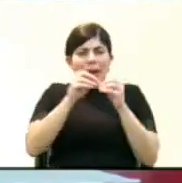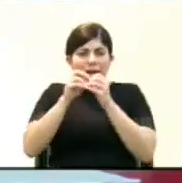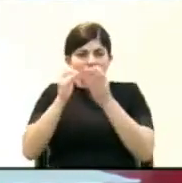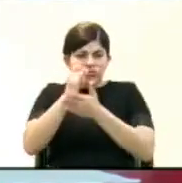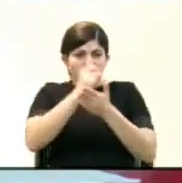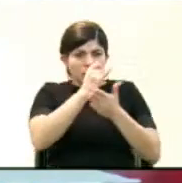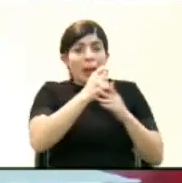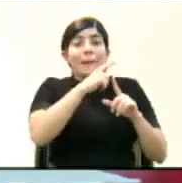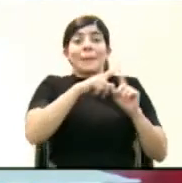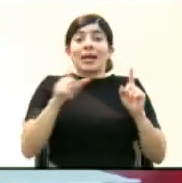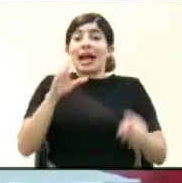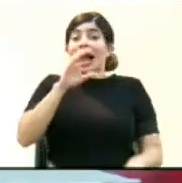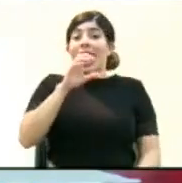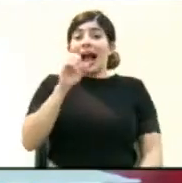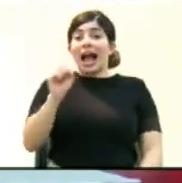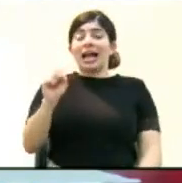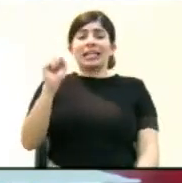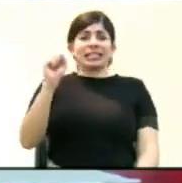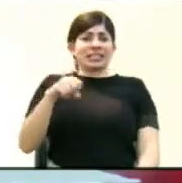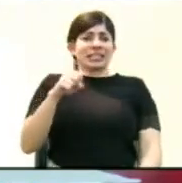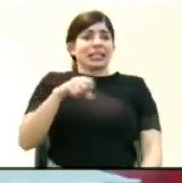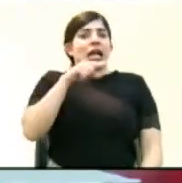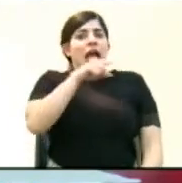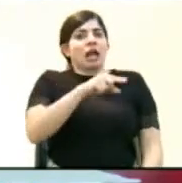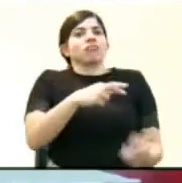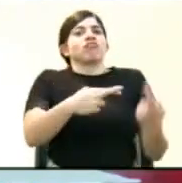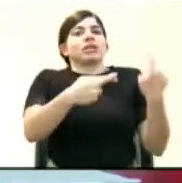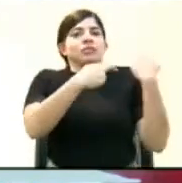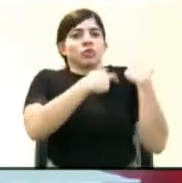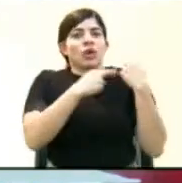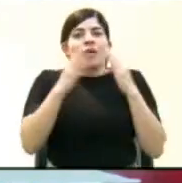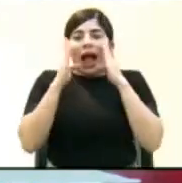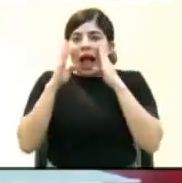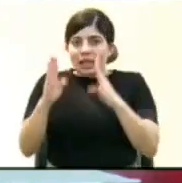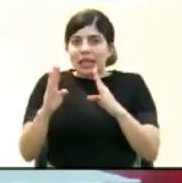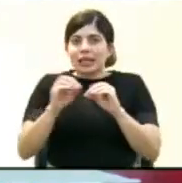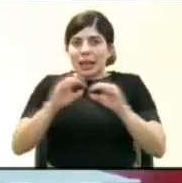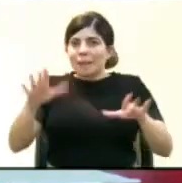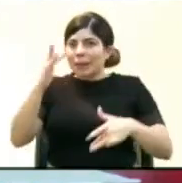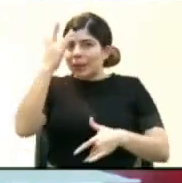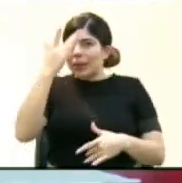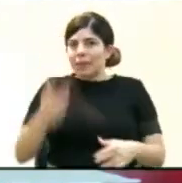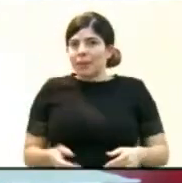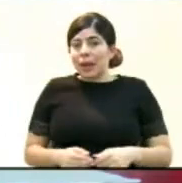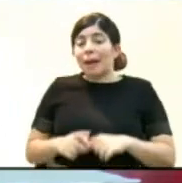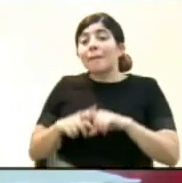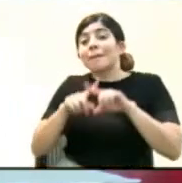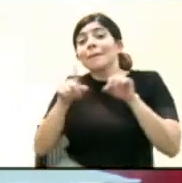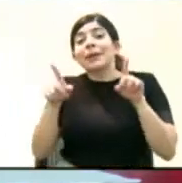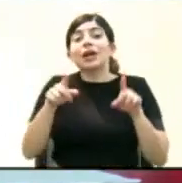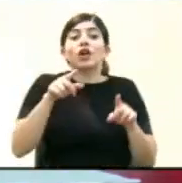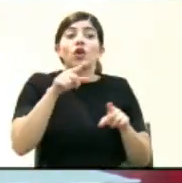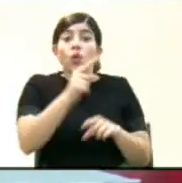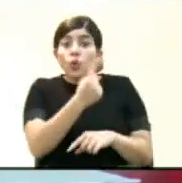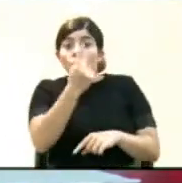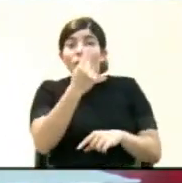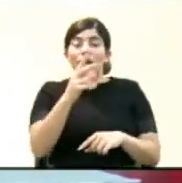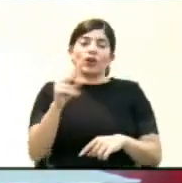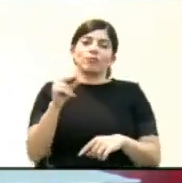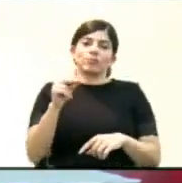la caja sí es digamos, el ente responsable de atender esta pandemia, pero no es el